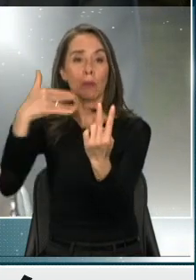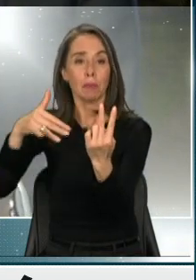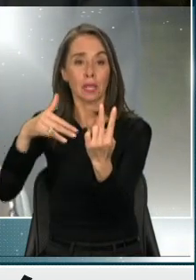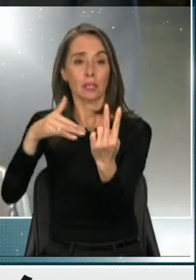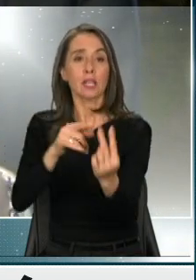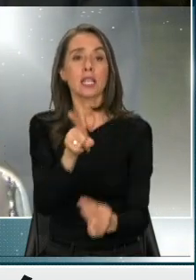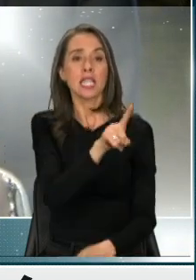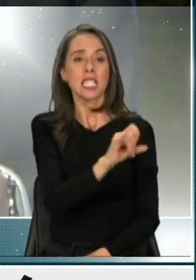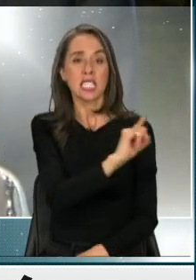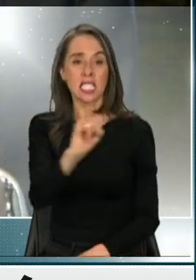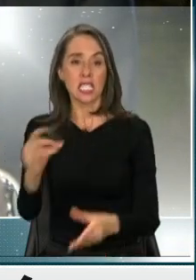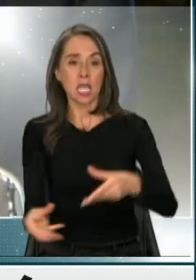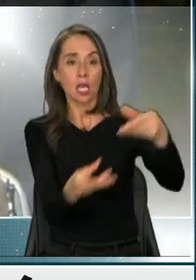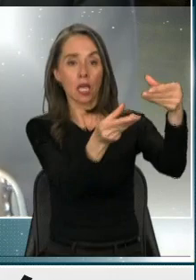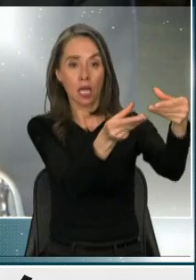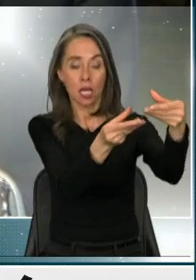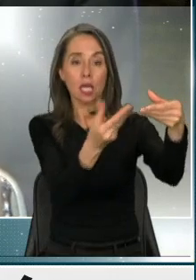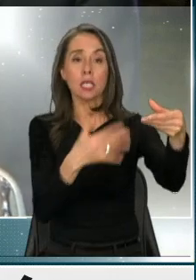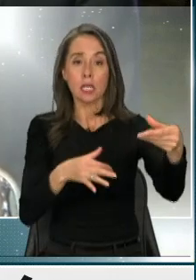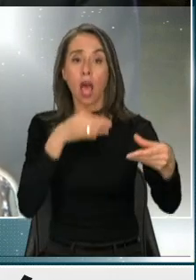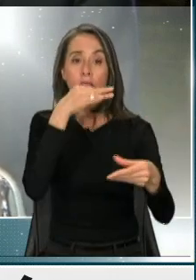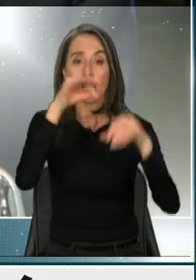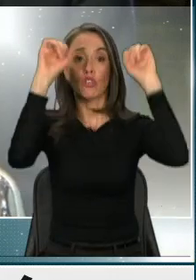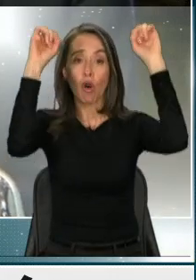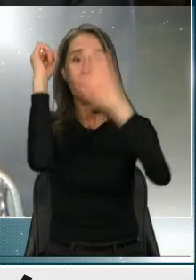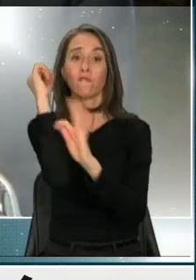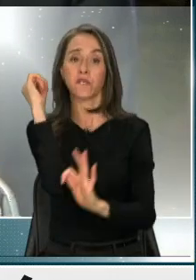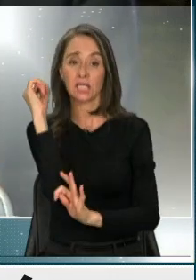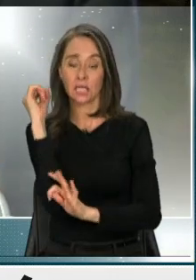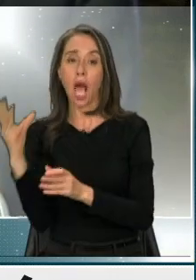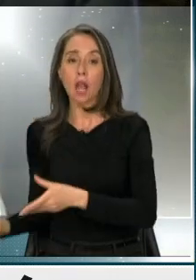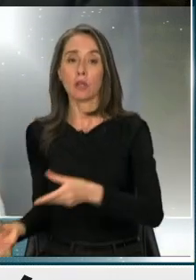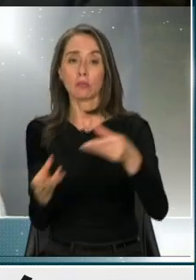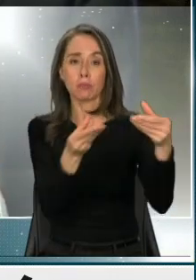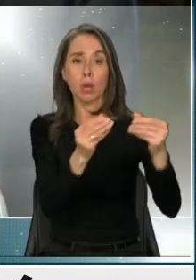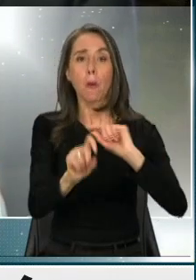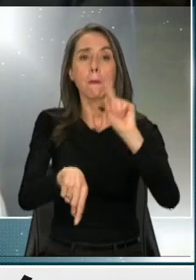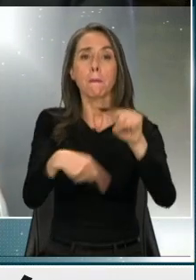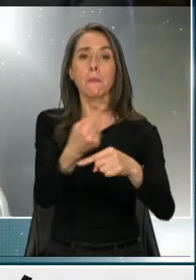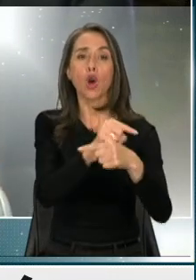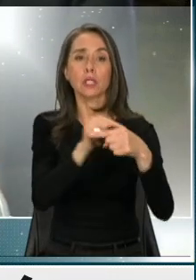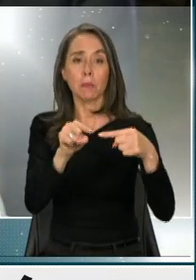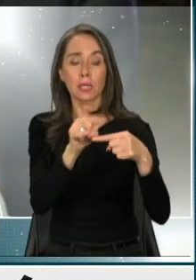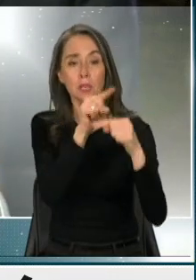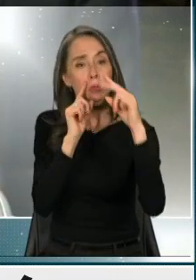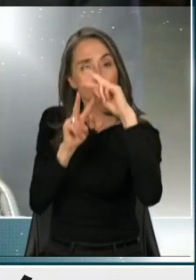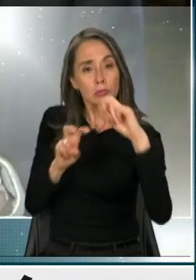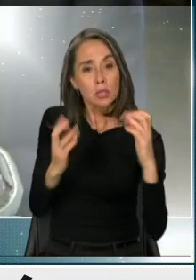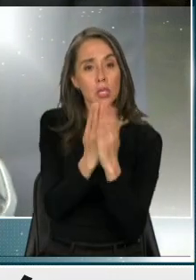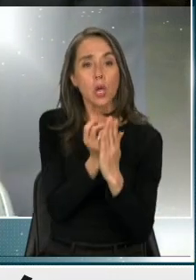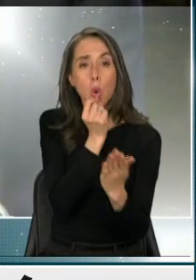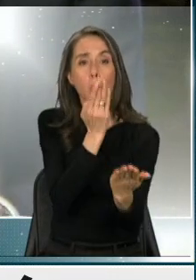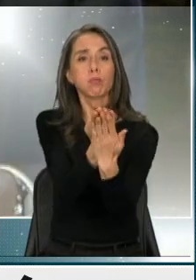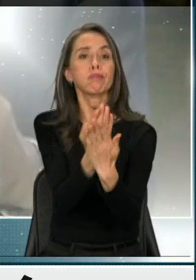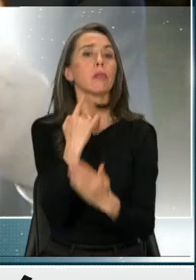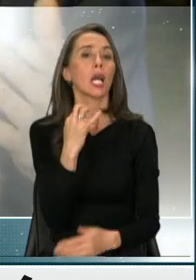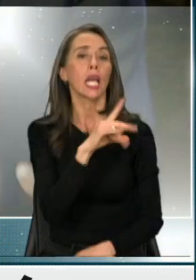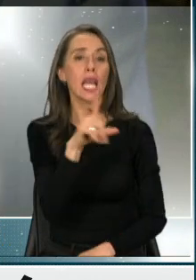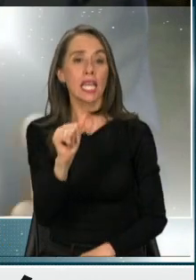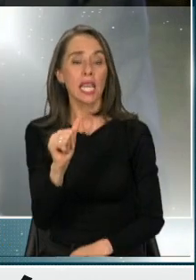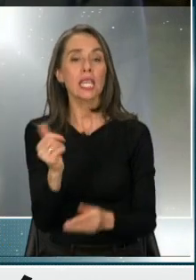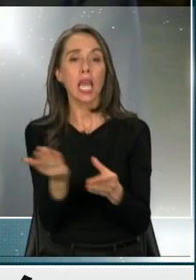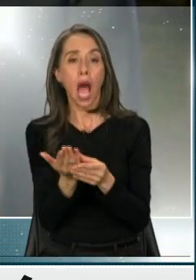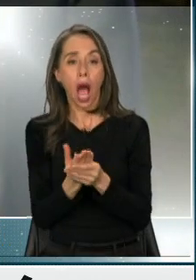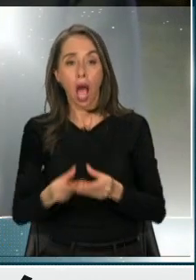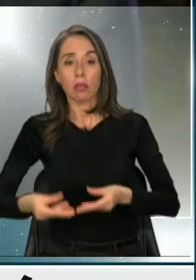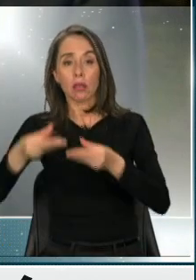servicio de impuestos internos lo ha comunicado el ministerio público que probablemente eso se hace en la próxima semana para que estudie una posible querella y también debe poner estos